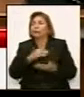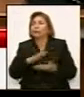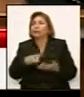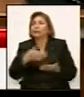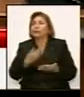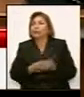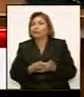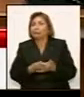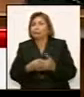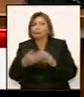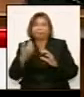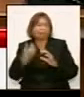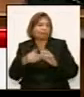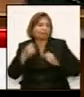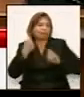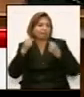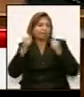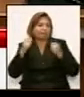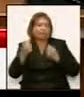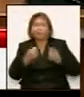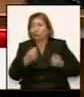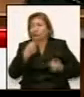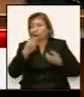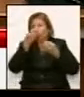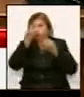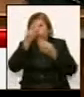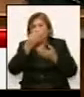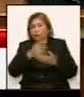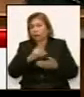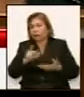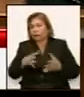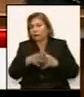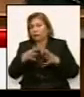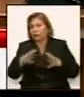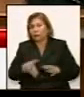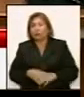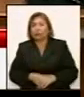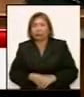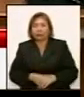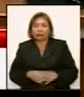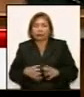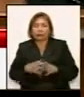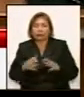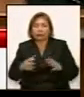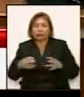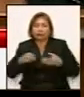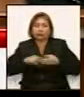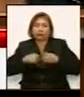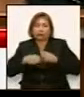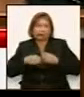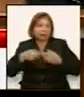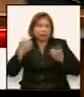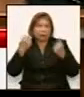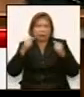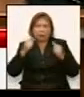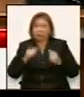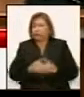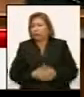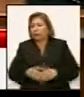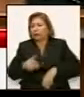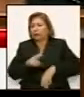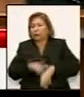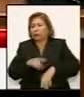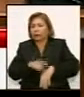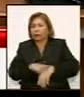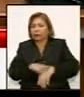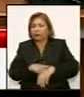evitar que la violencia se les olvida en el caso de marcela almagro que es uno de los más dramáticos y violentos moya del tiempo